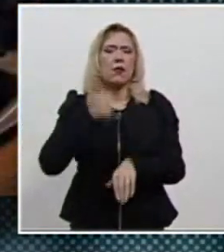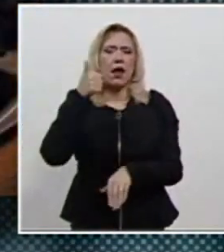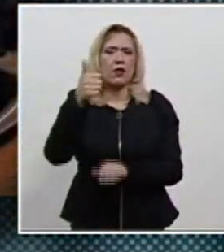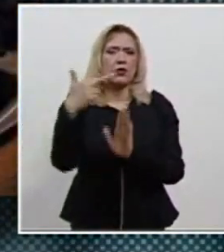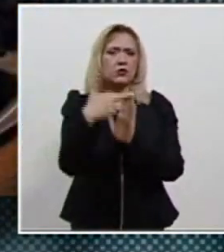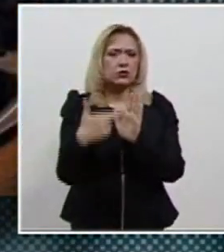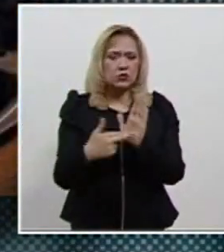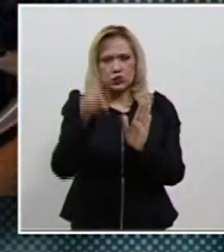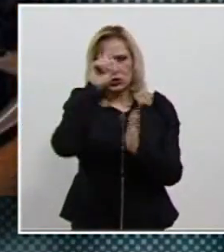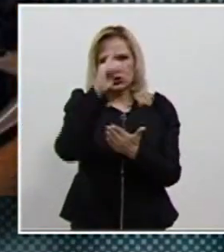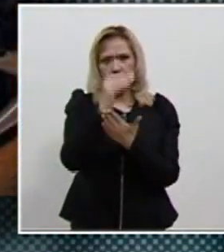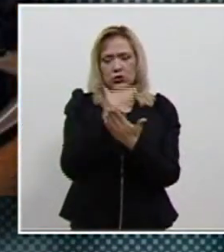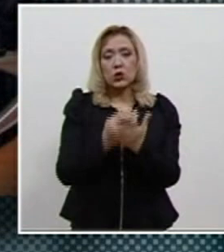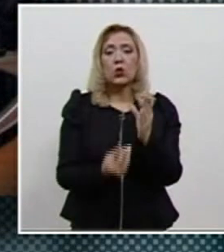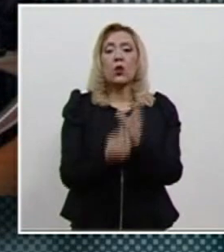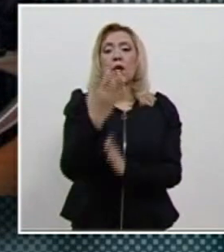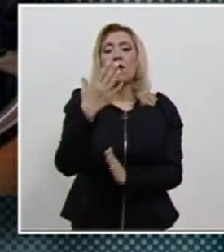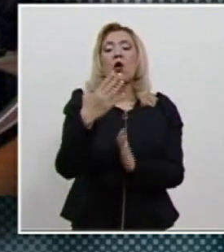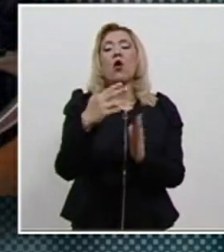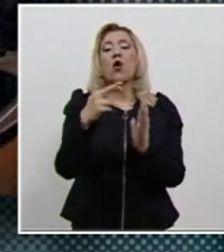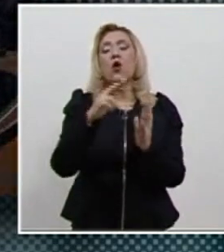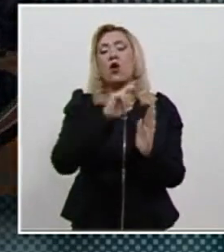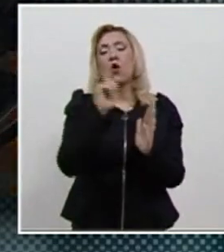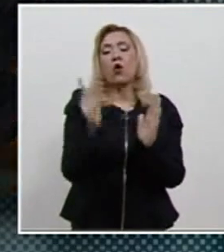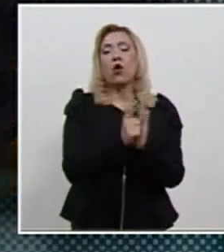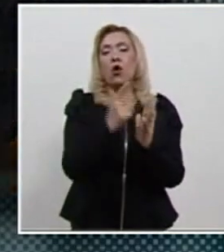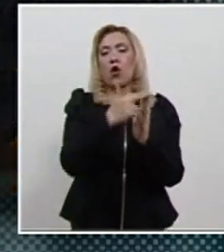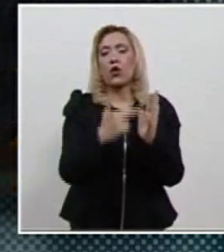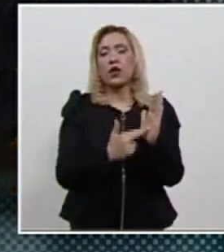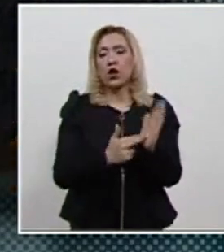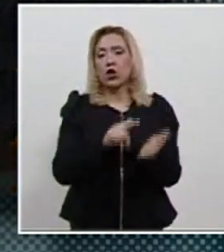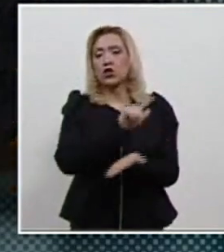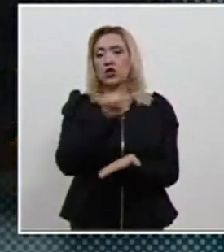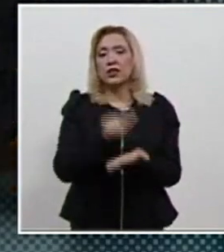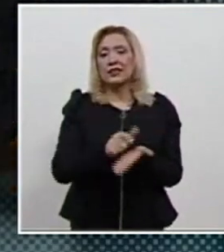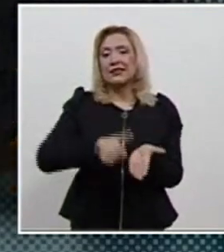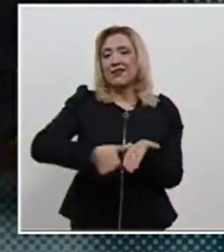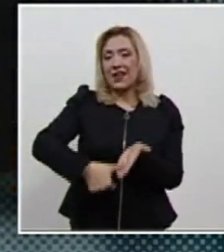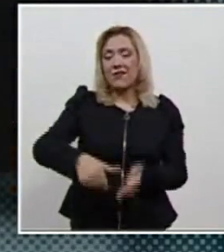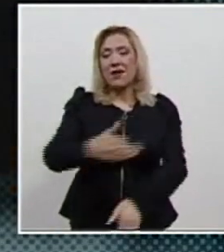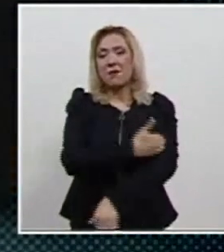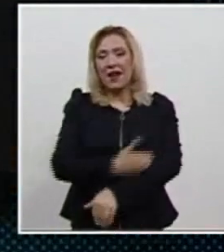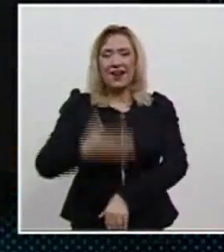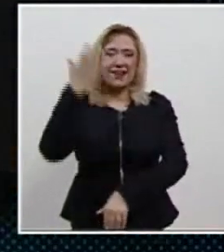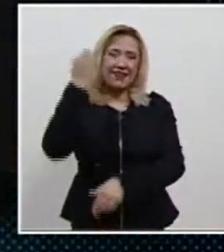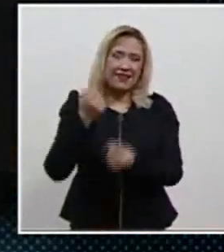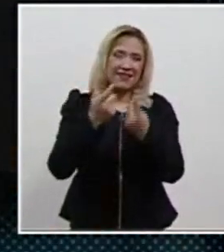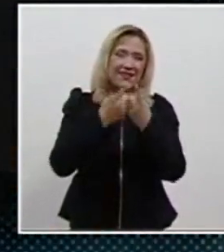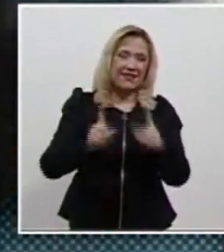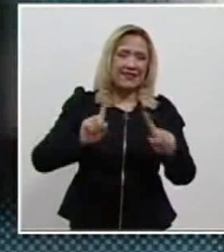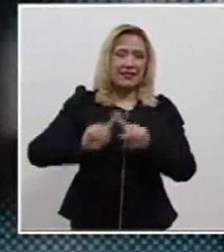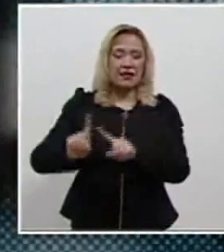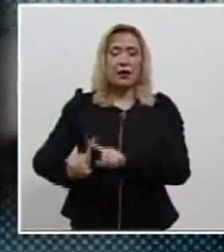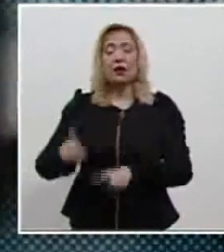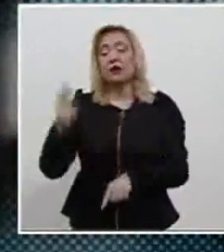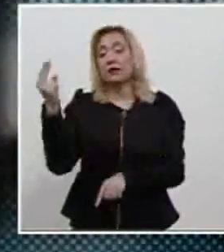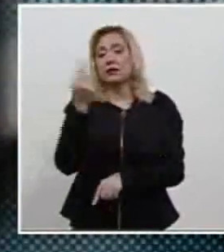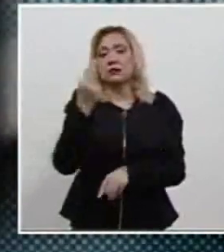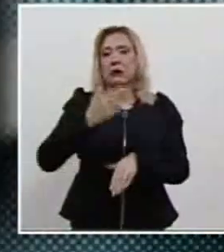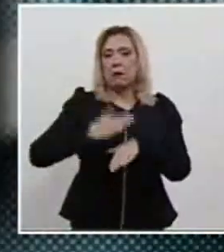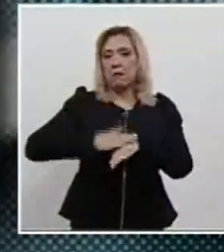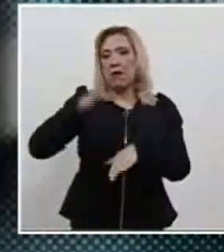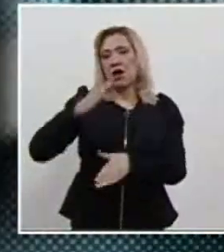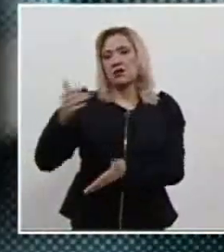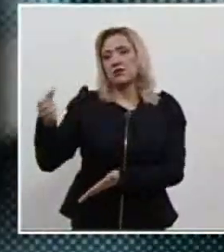implementación del nuevo Código Nacional de Procedimientos Civiles y Familiares y subrayaron la importancia de contar con más